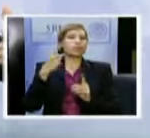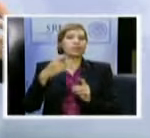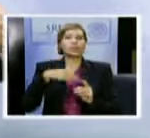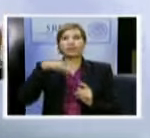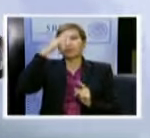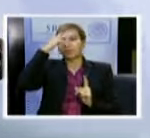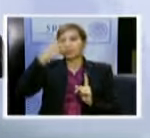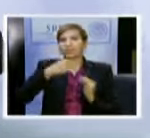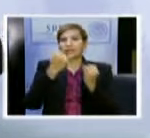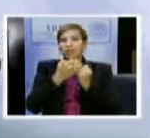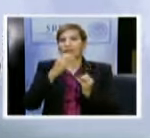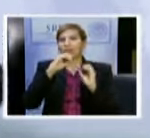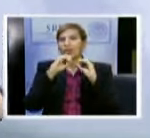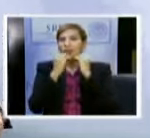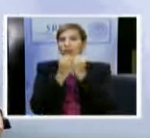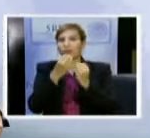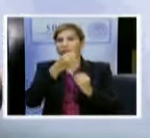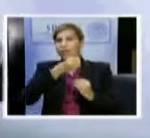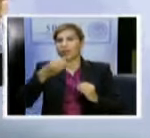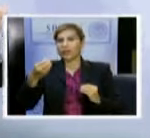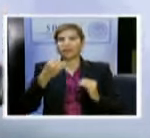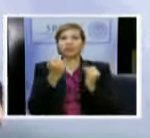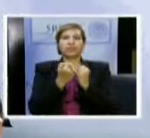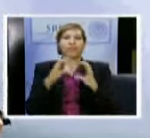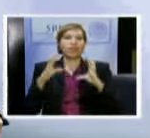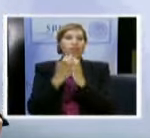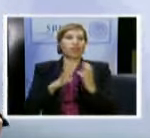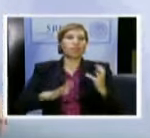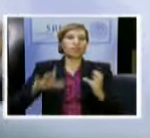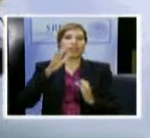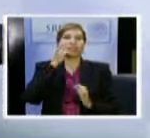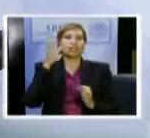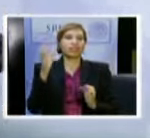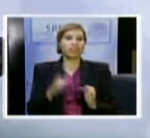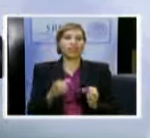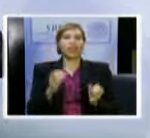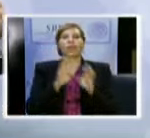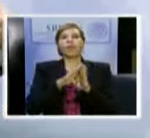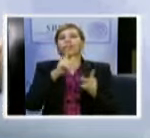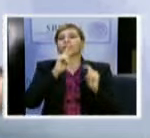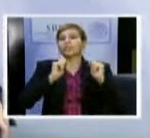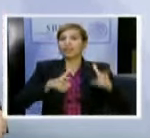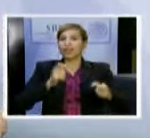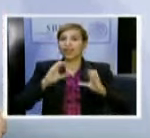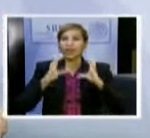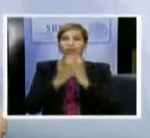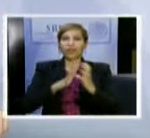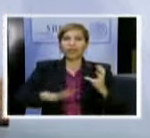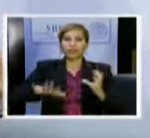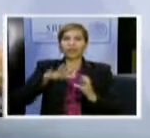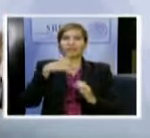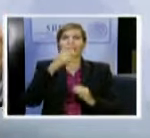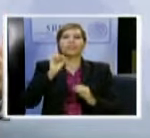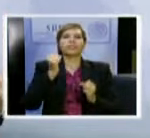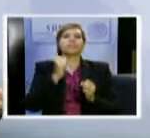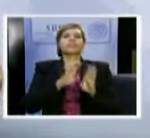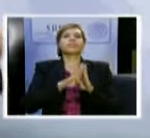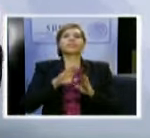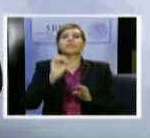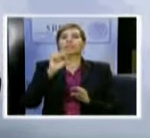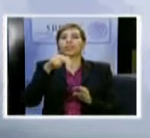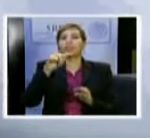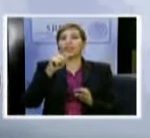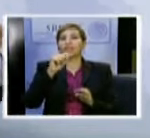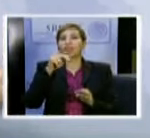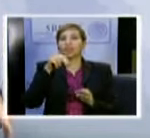igual la organización comunitaria en Chicago, la organización comunitaria en Texas, la organización comunitaria en San Antonio en particular,